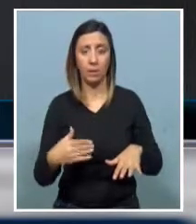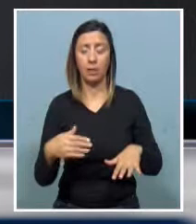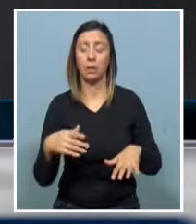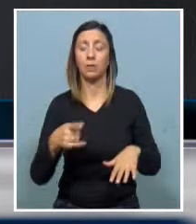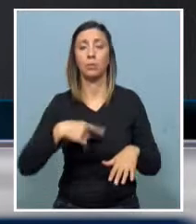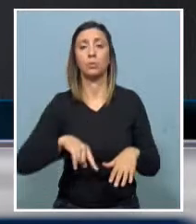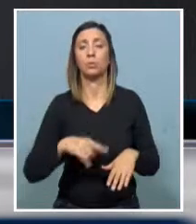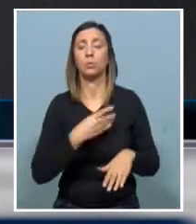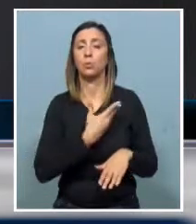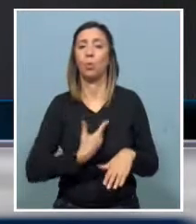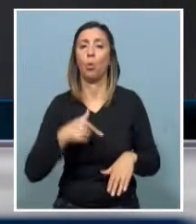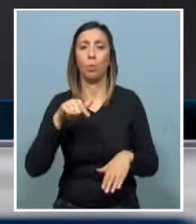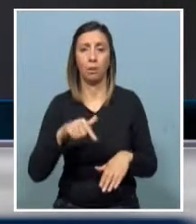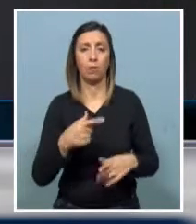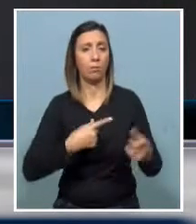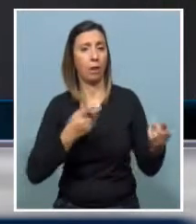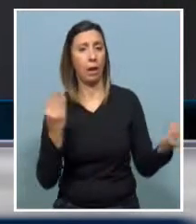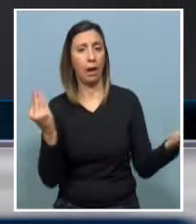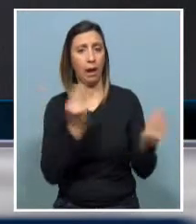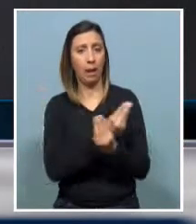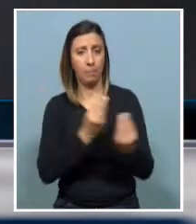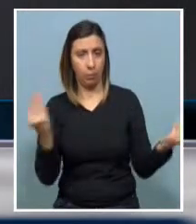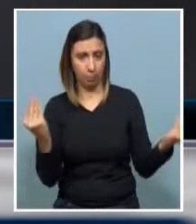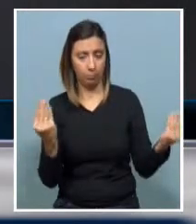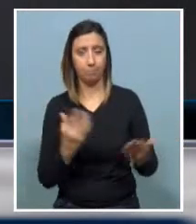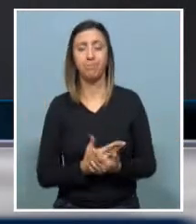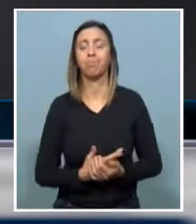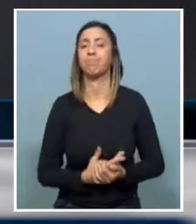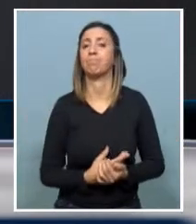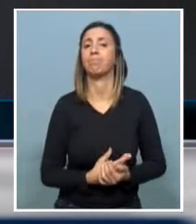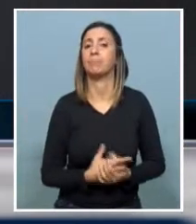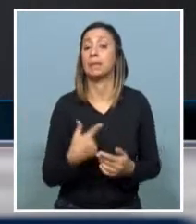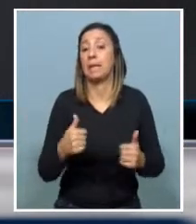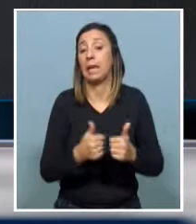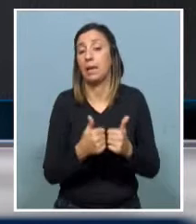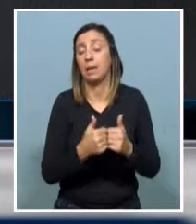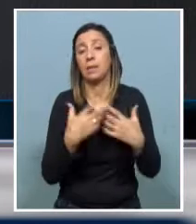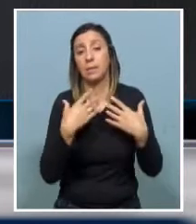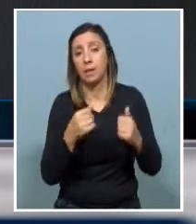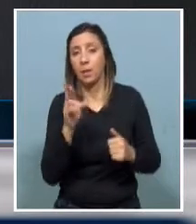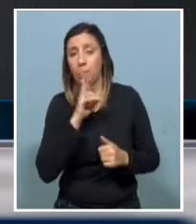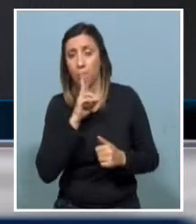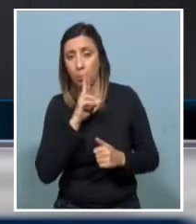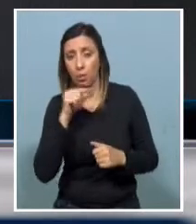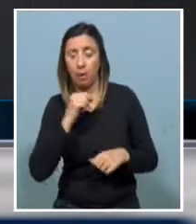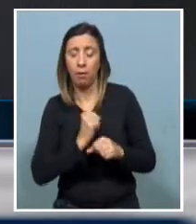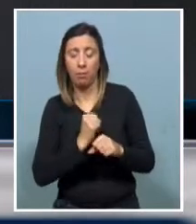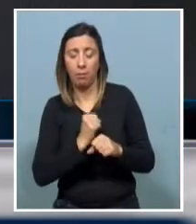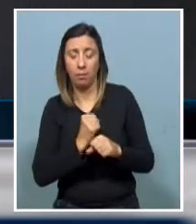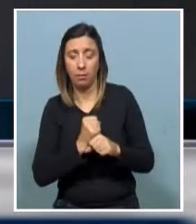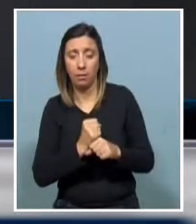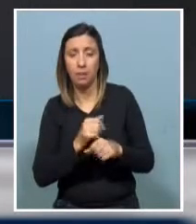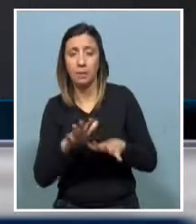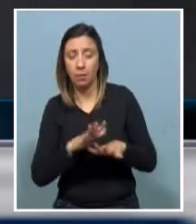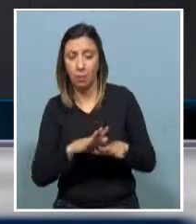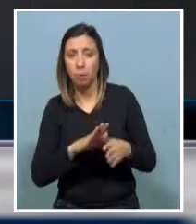asumimos. Ese es un tema que se está revisando y la secretaria interventora está trabajando en regularizar